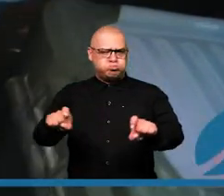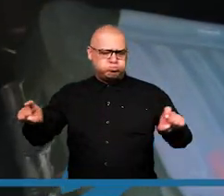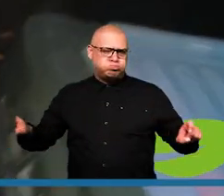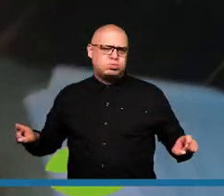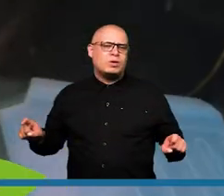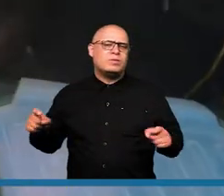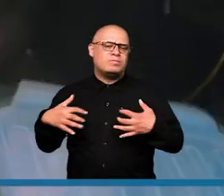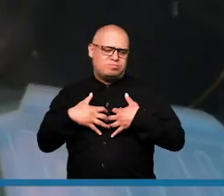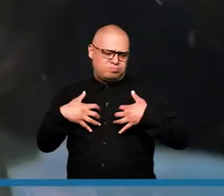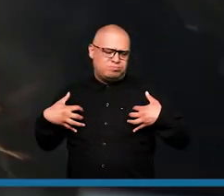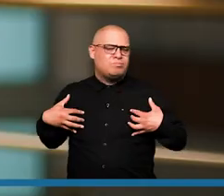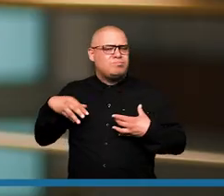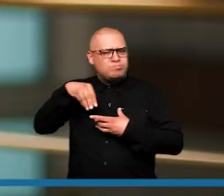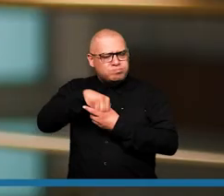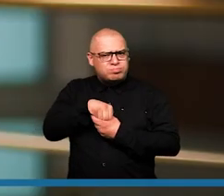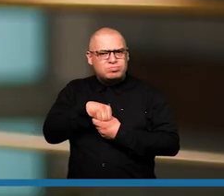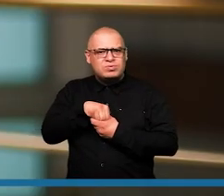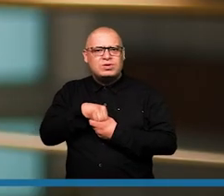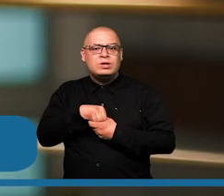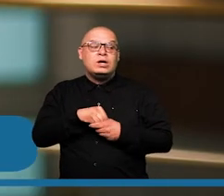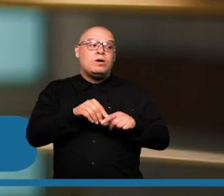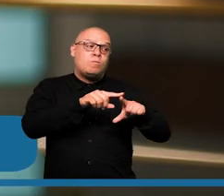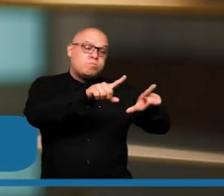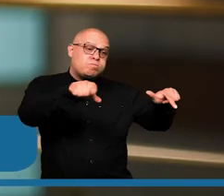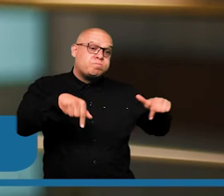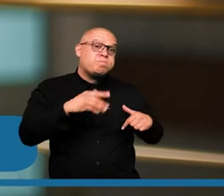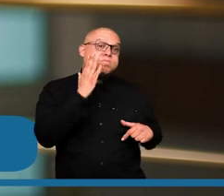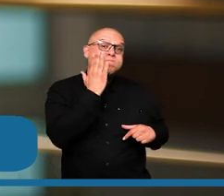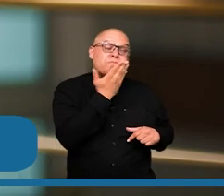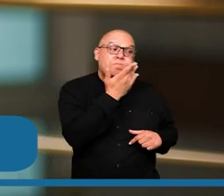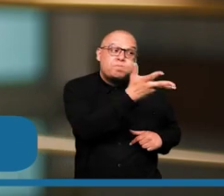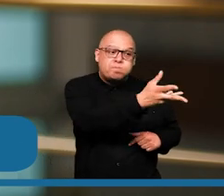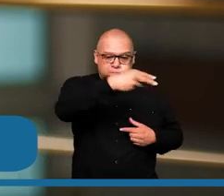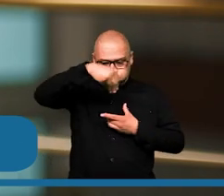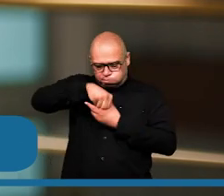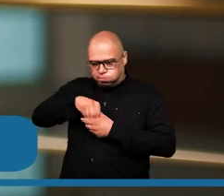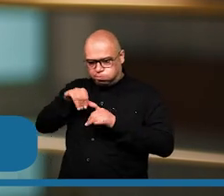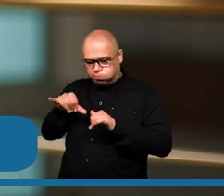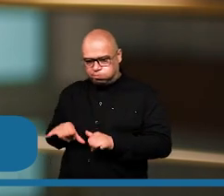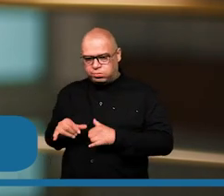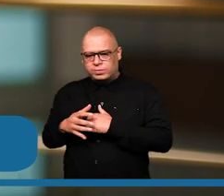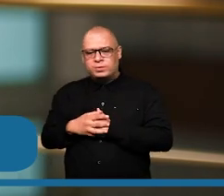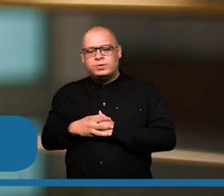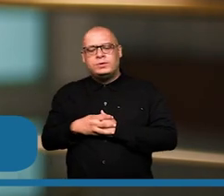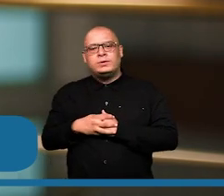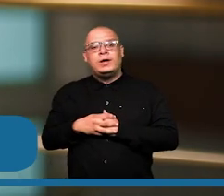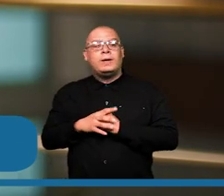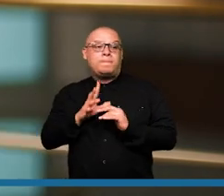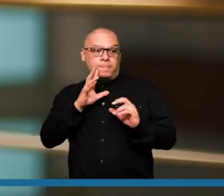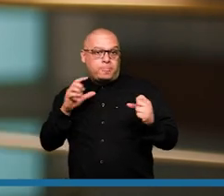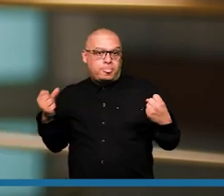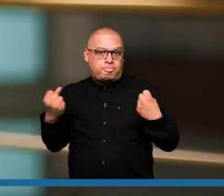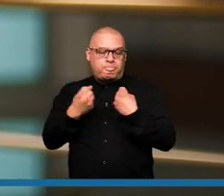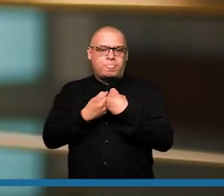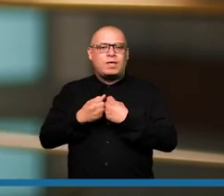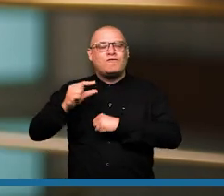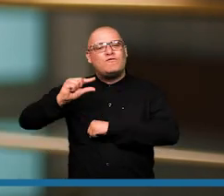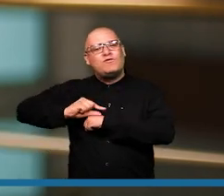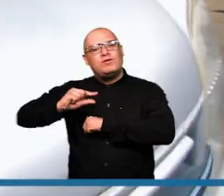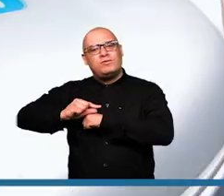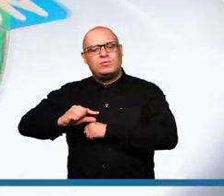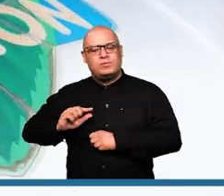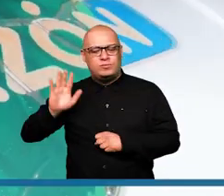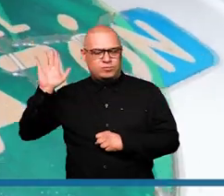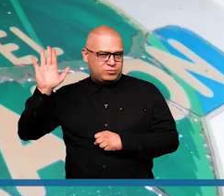fauna silvestre. Y aquí también resaltar el trabajo con fundaciones como Ayunaú, donde se rehabilitan perezosos, armadillos y